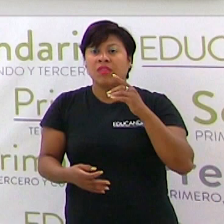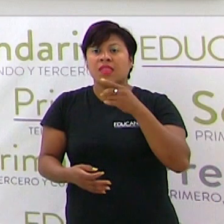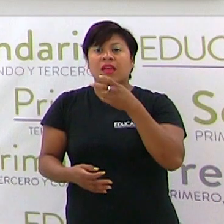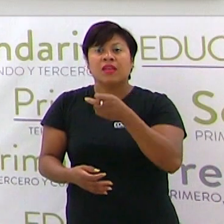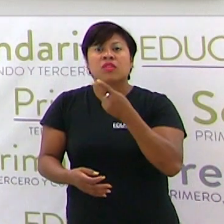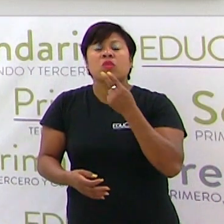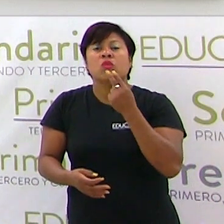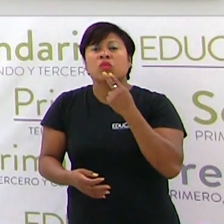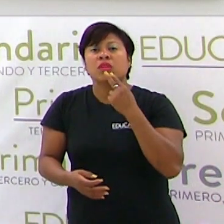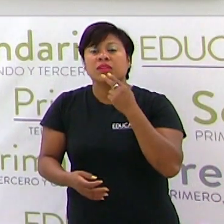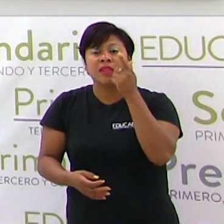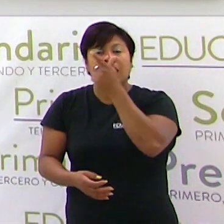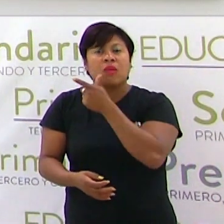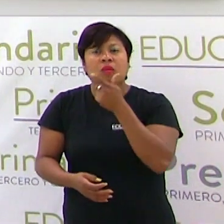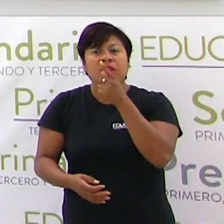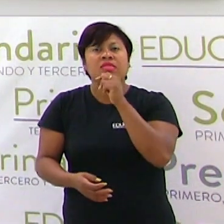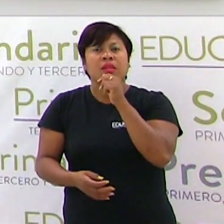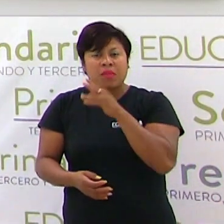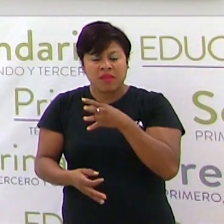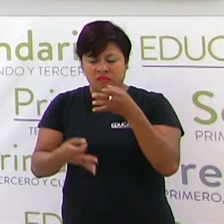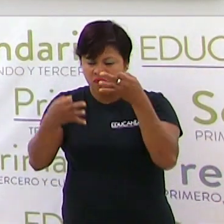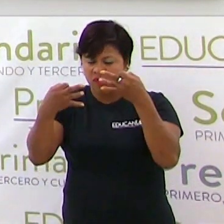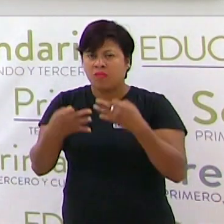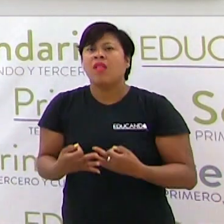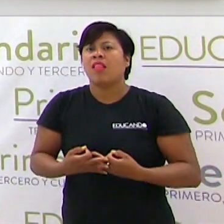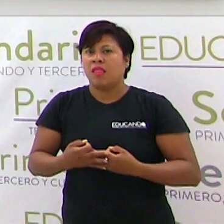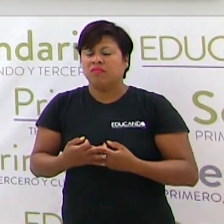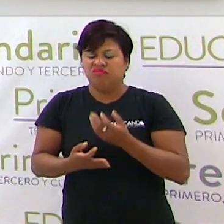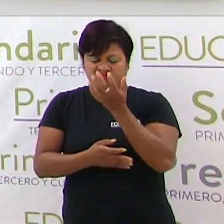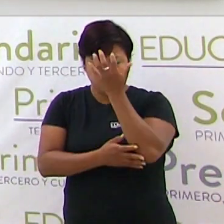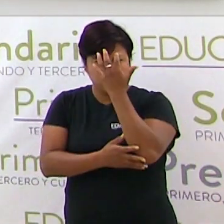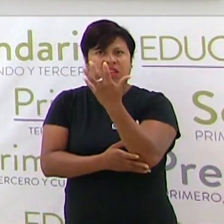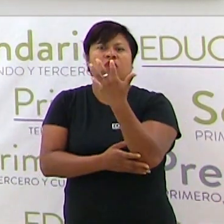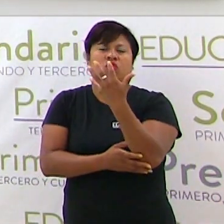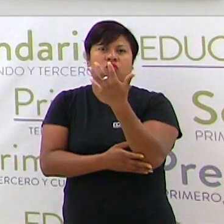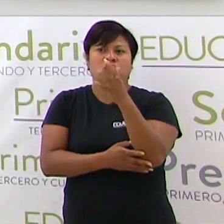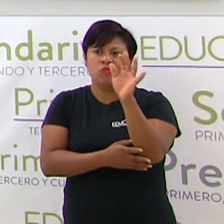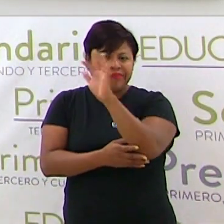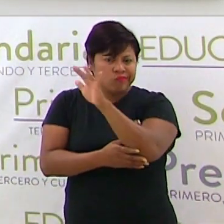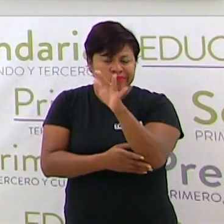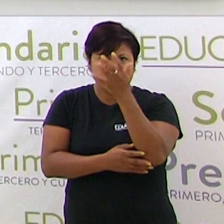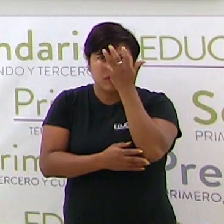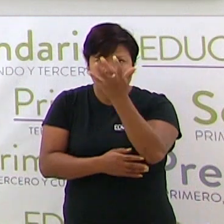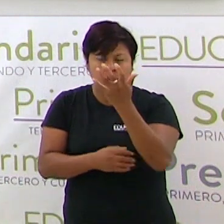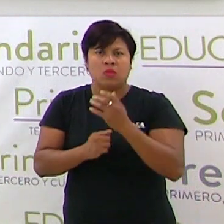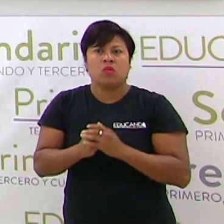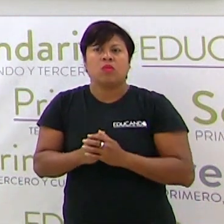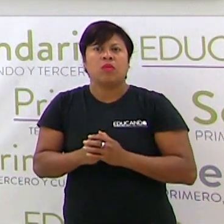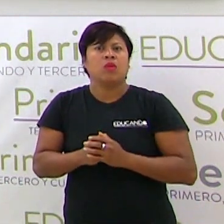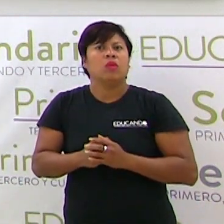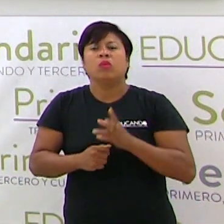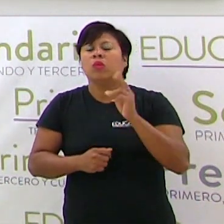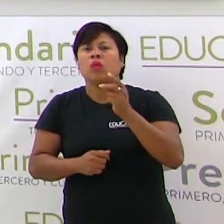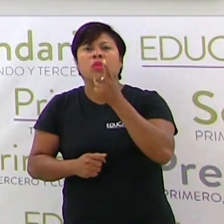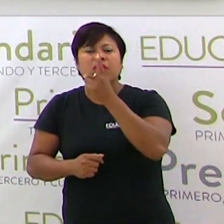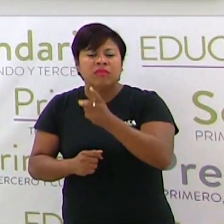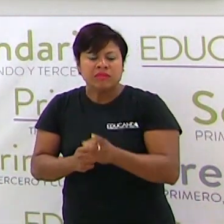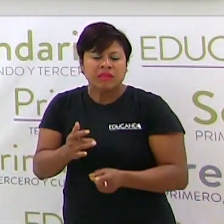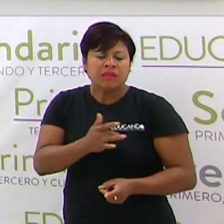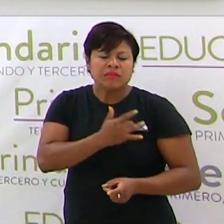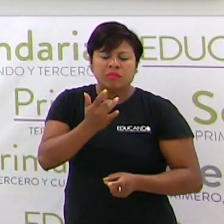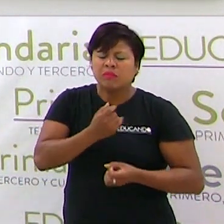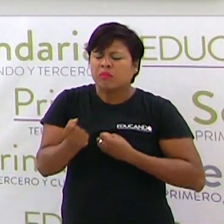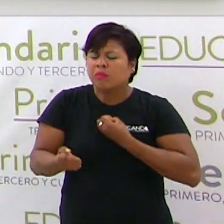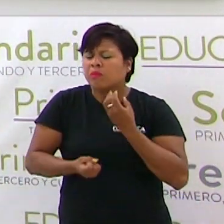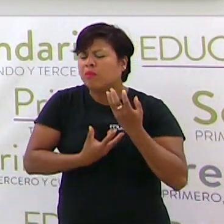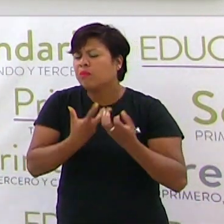utiliza un lenguaje también formal, o sea, serio, ¿sí? Que no expresa sentimientos, que